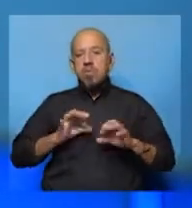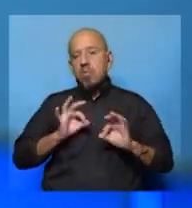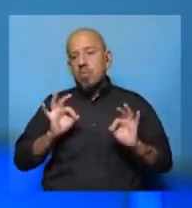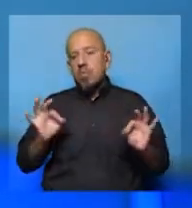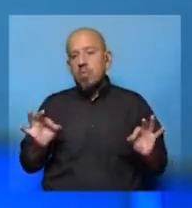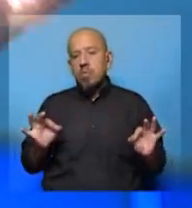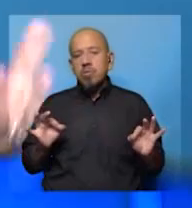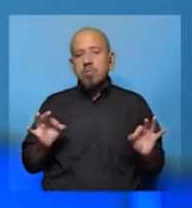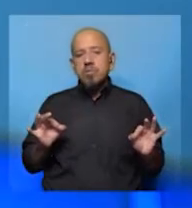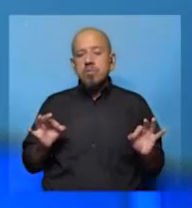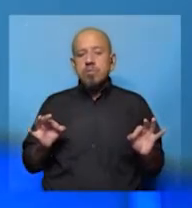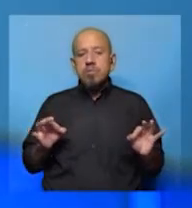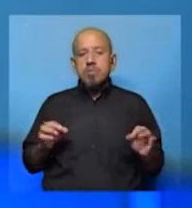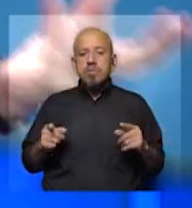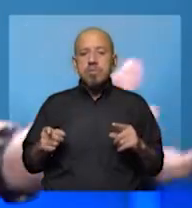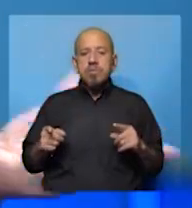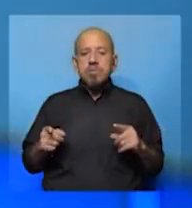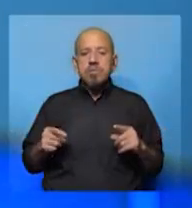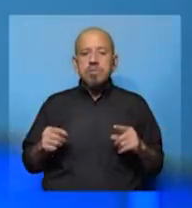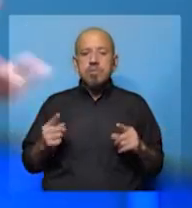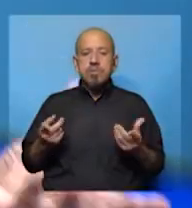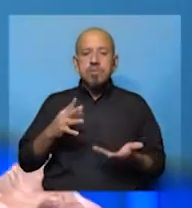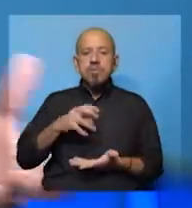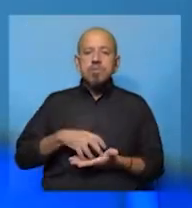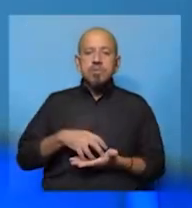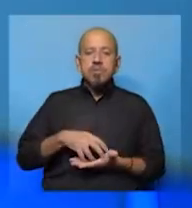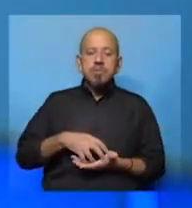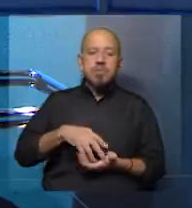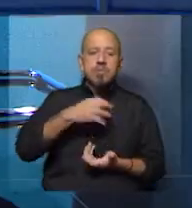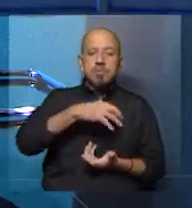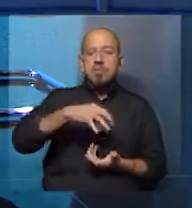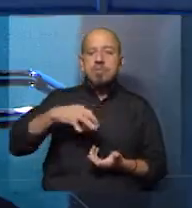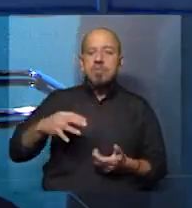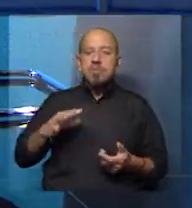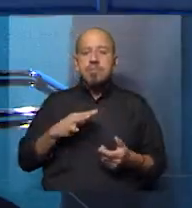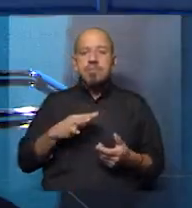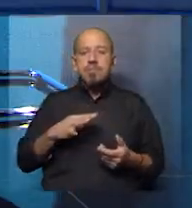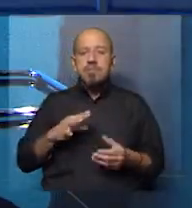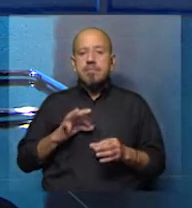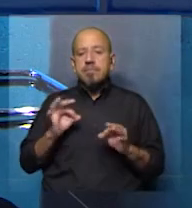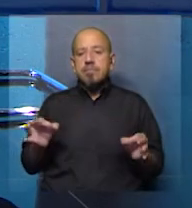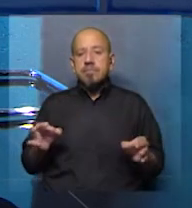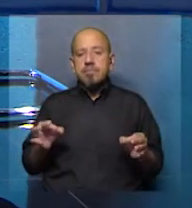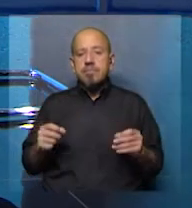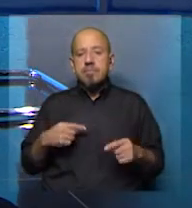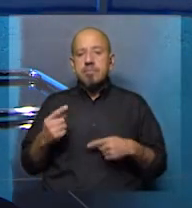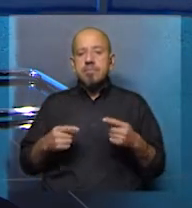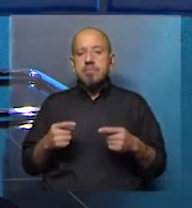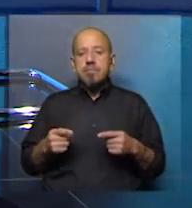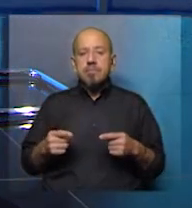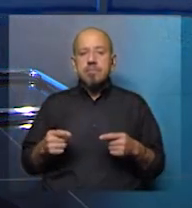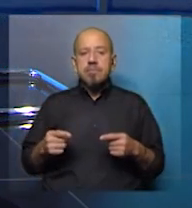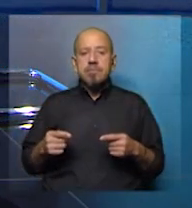eh la instalación de las primeras plantas de clasificado o era una continuidad y fue una continuidad y y